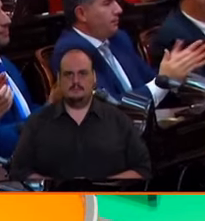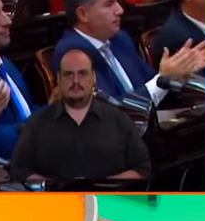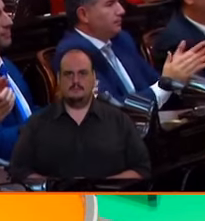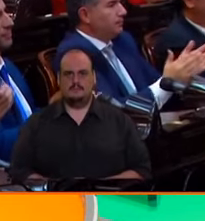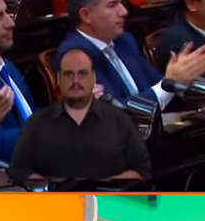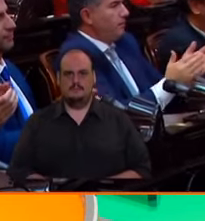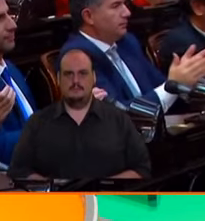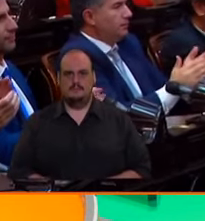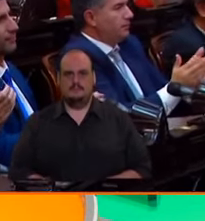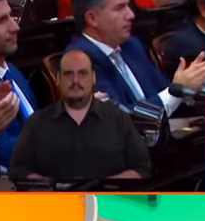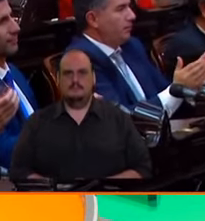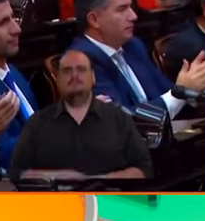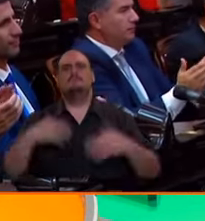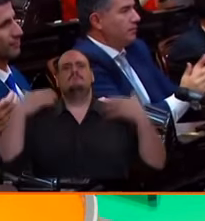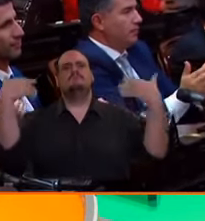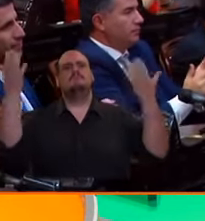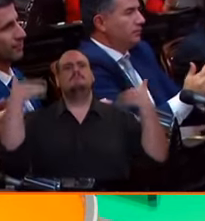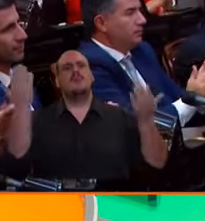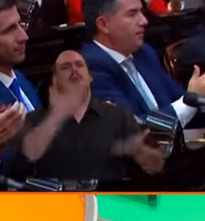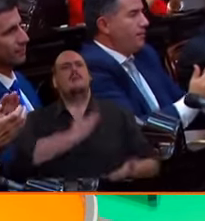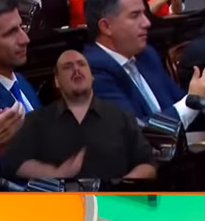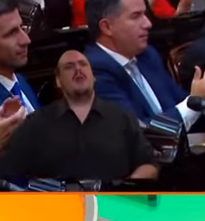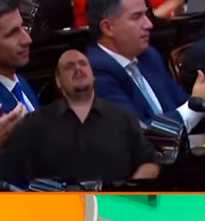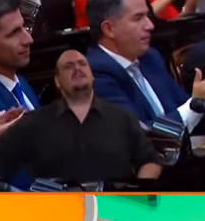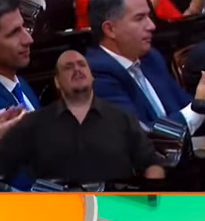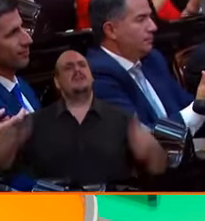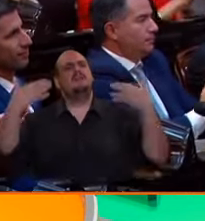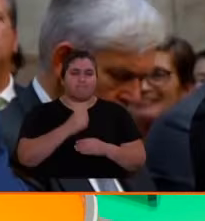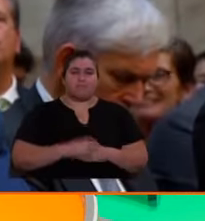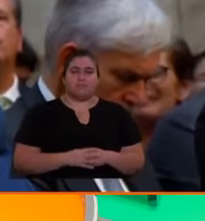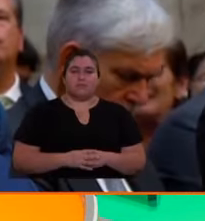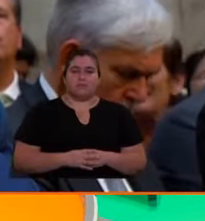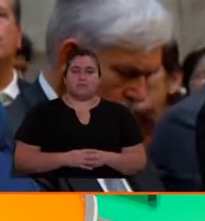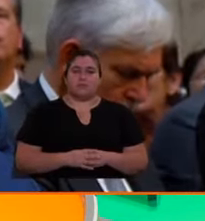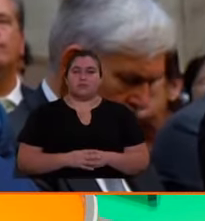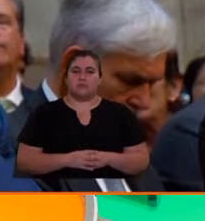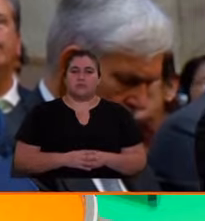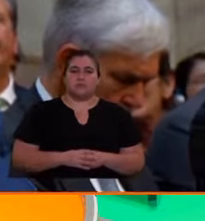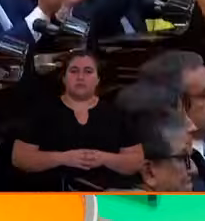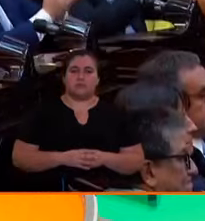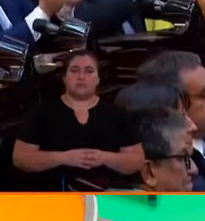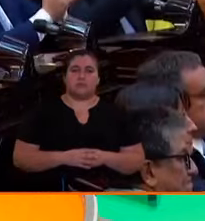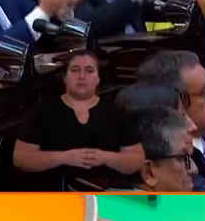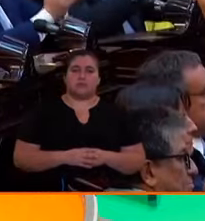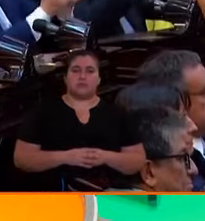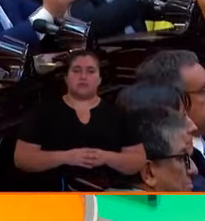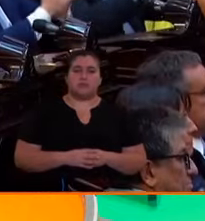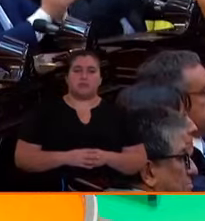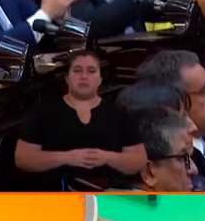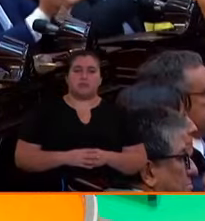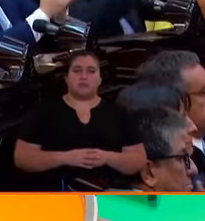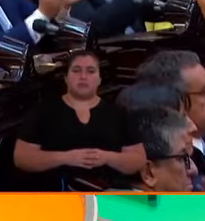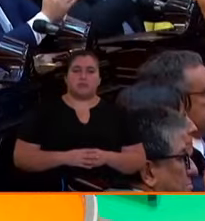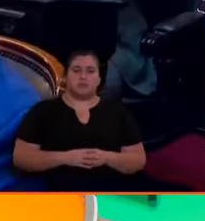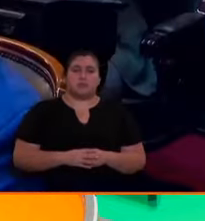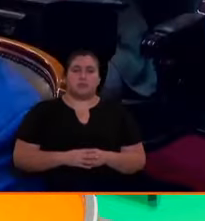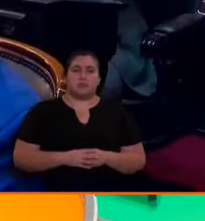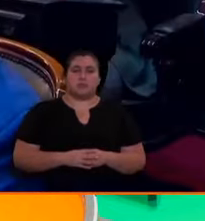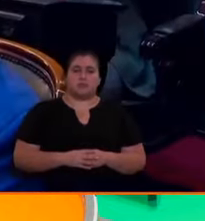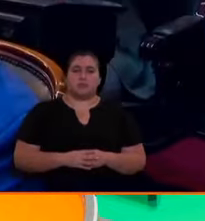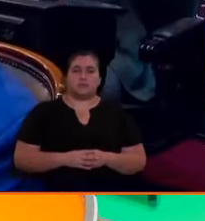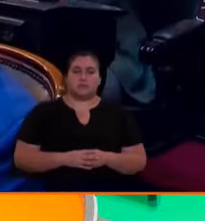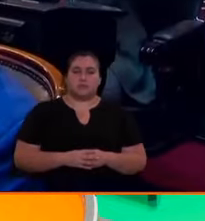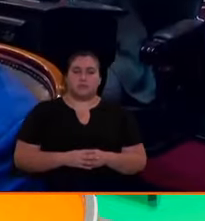ella enmarcándose dentro del cuadro constitucional, acepta y convoca a este llamado a elecciones donde finalmente el DNU